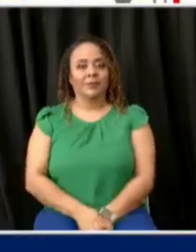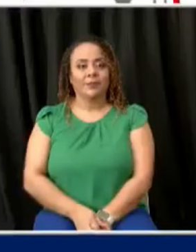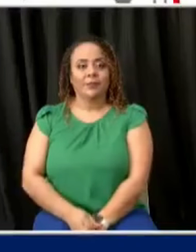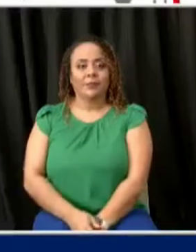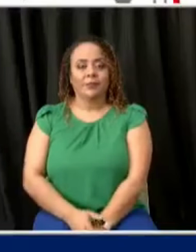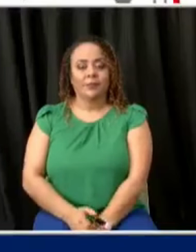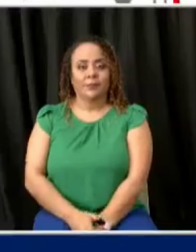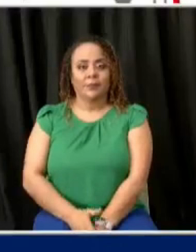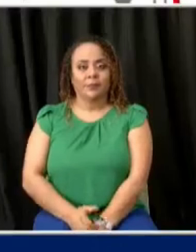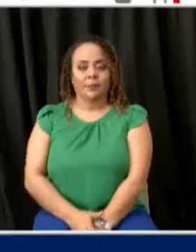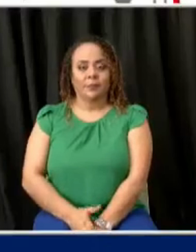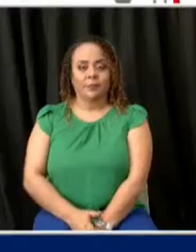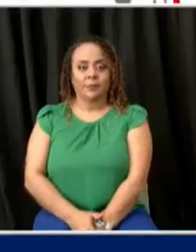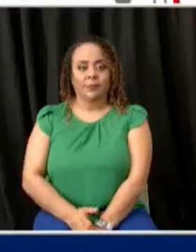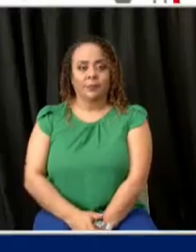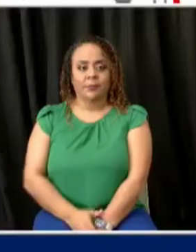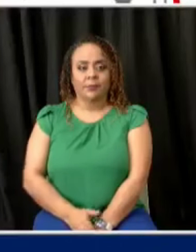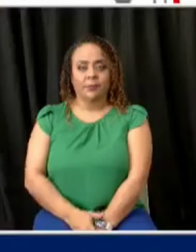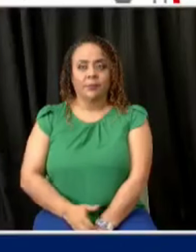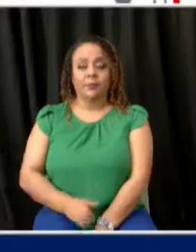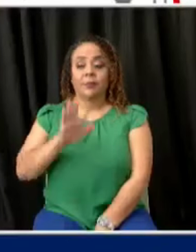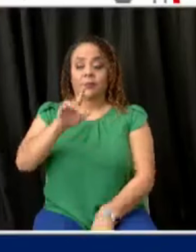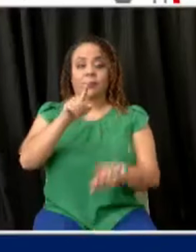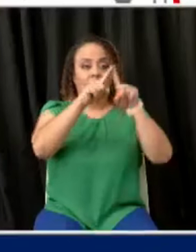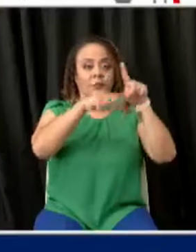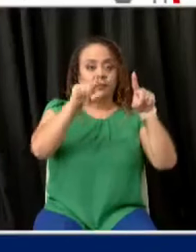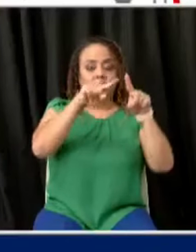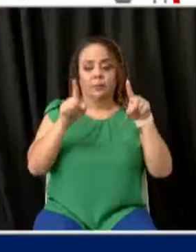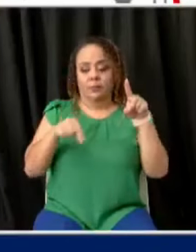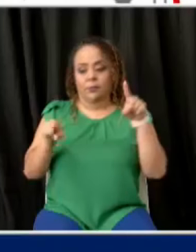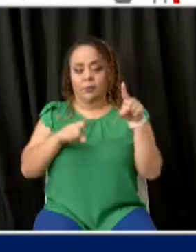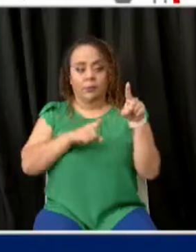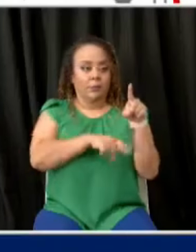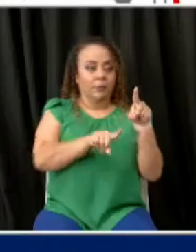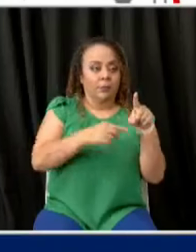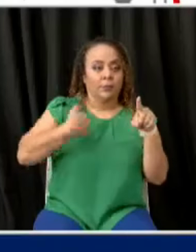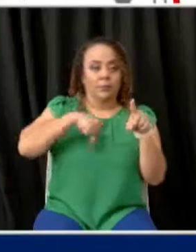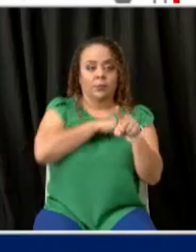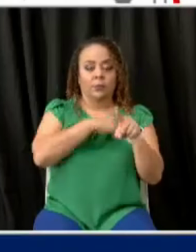está. Vean ustedes, marqué 3 círculos. Nuestro propio